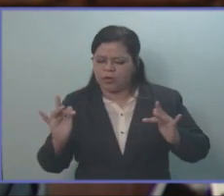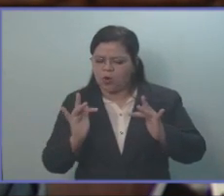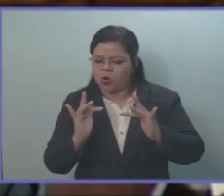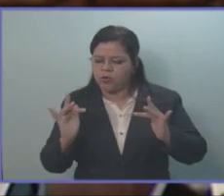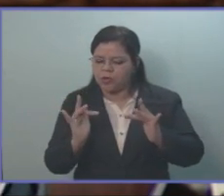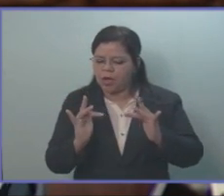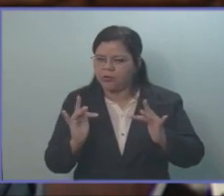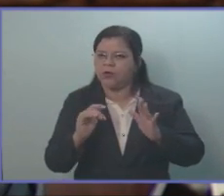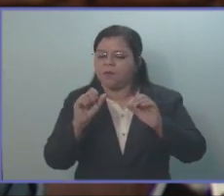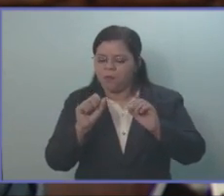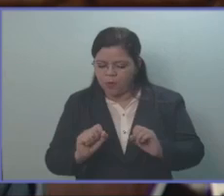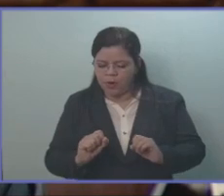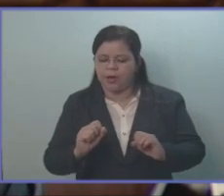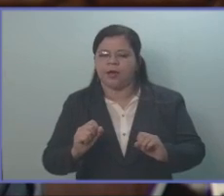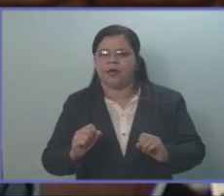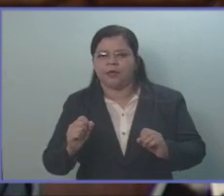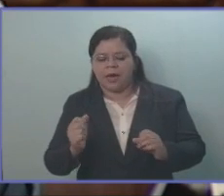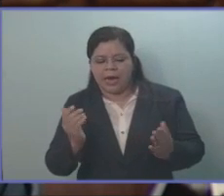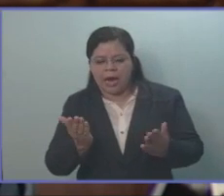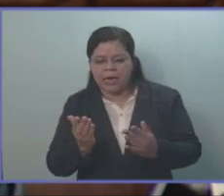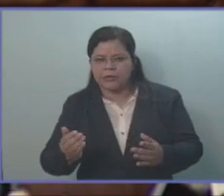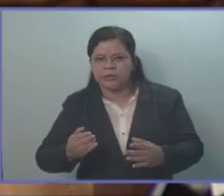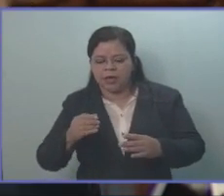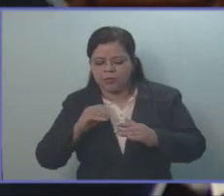generar tráfico de telecomunicaciones.